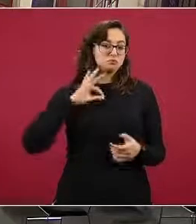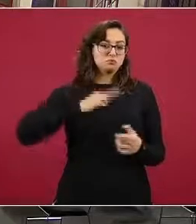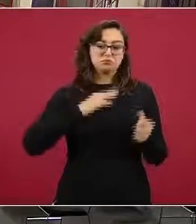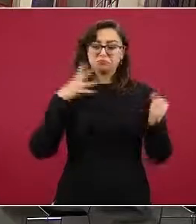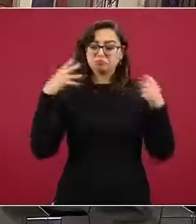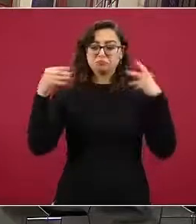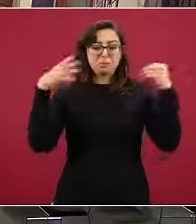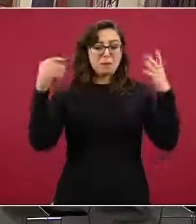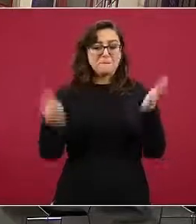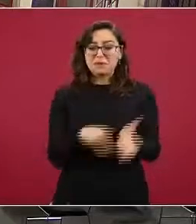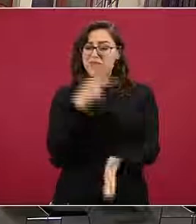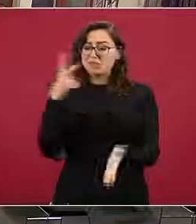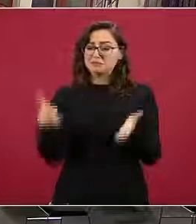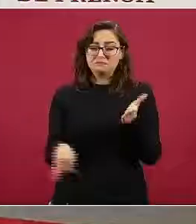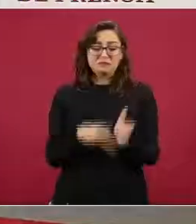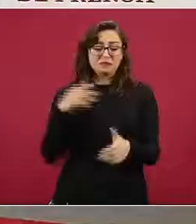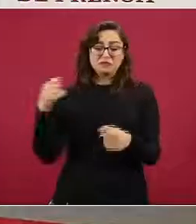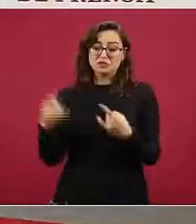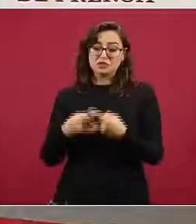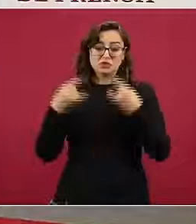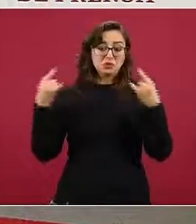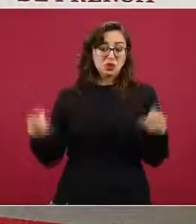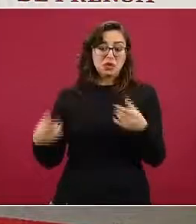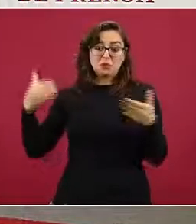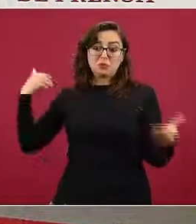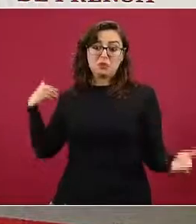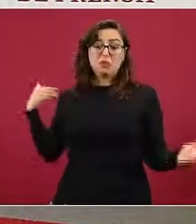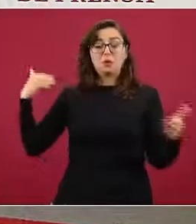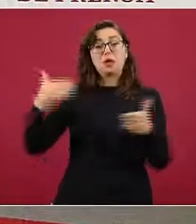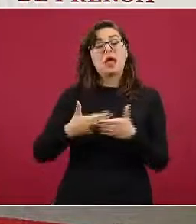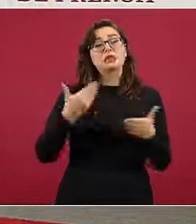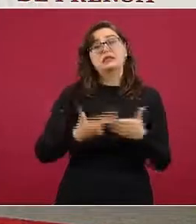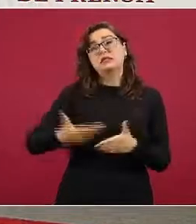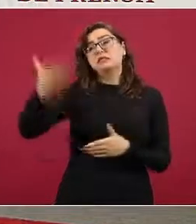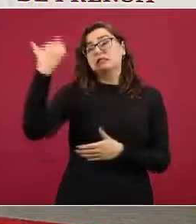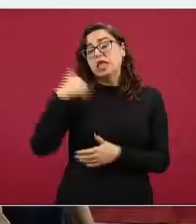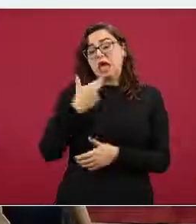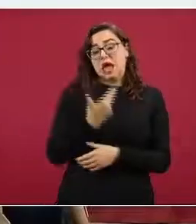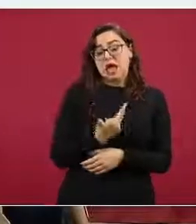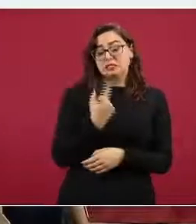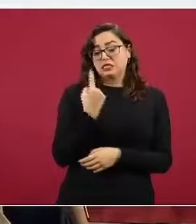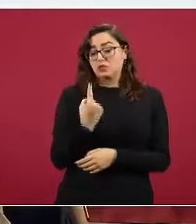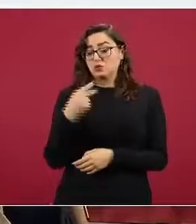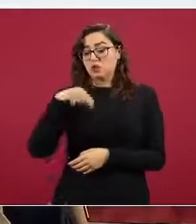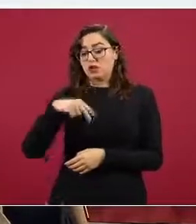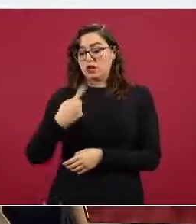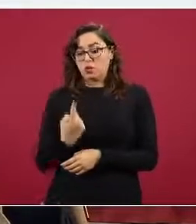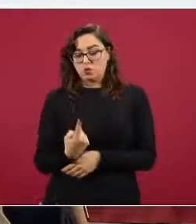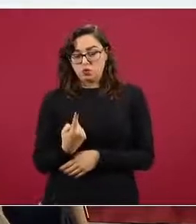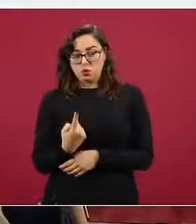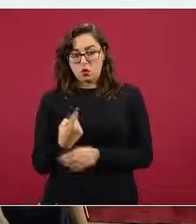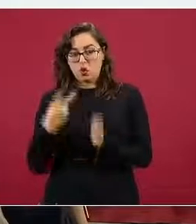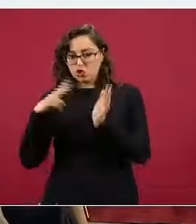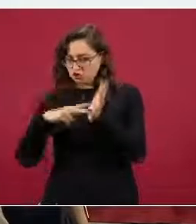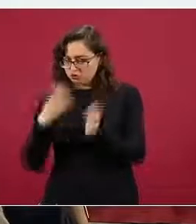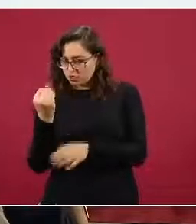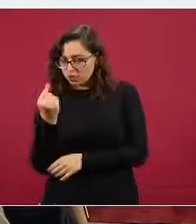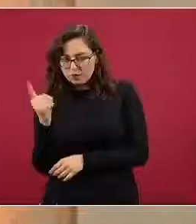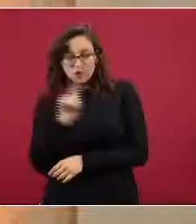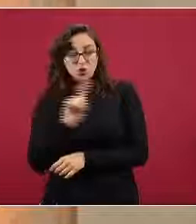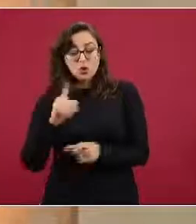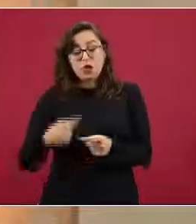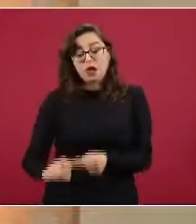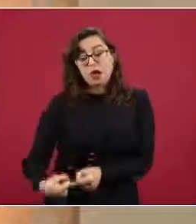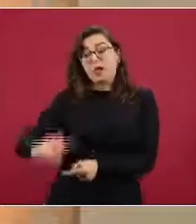epidemias. La epidemia o pandemia de influenza H1N1, no la de 2009, aunque también esa, sino